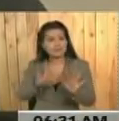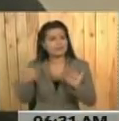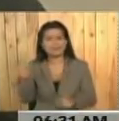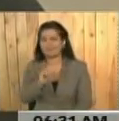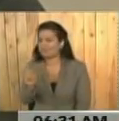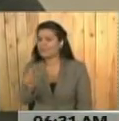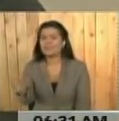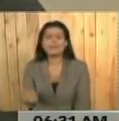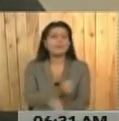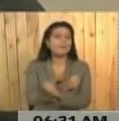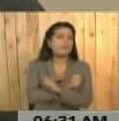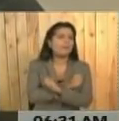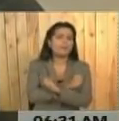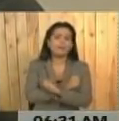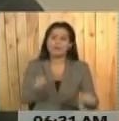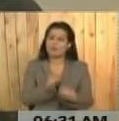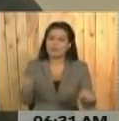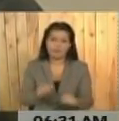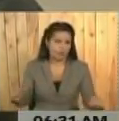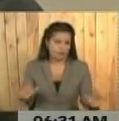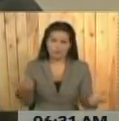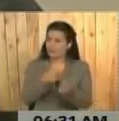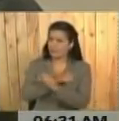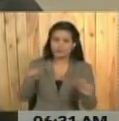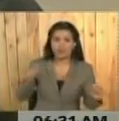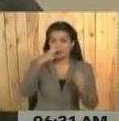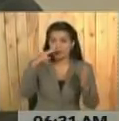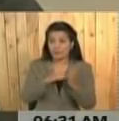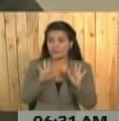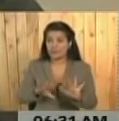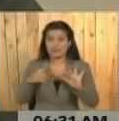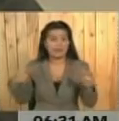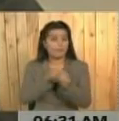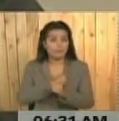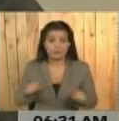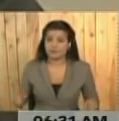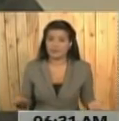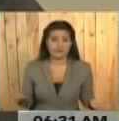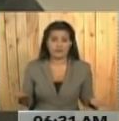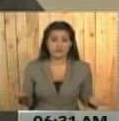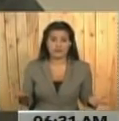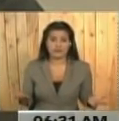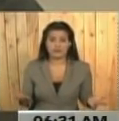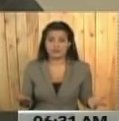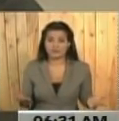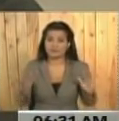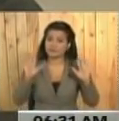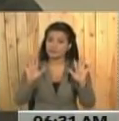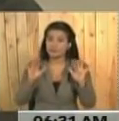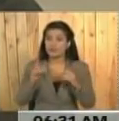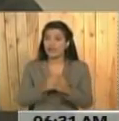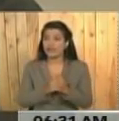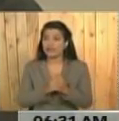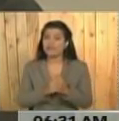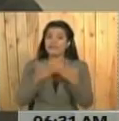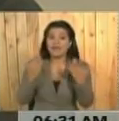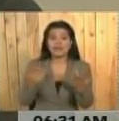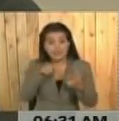forma ni manera que haya referéndum en el 2016 que no estén